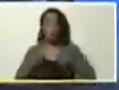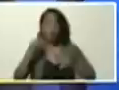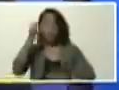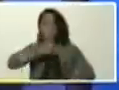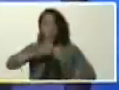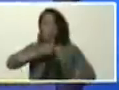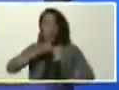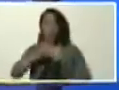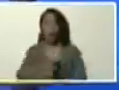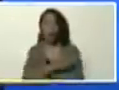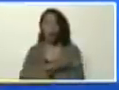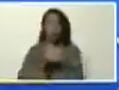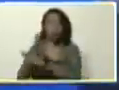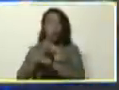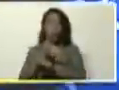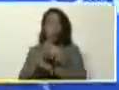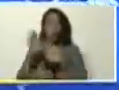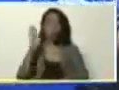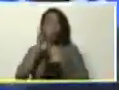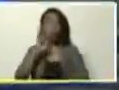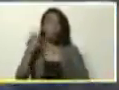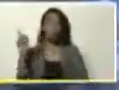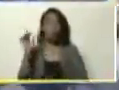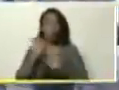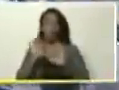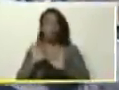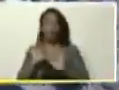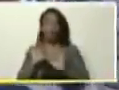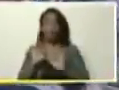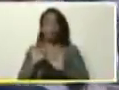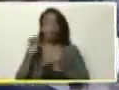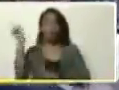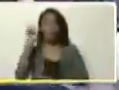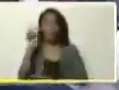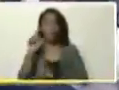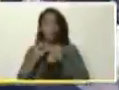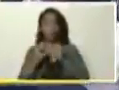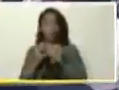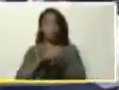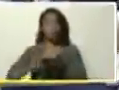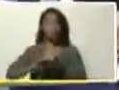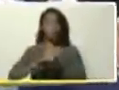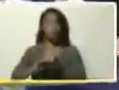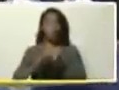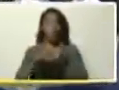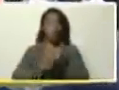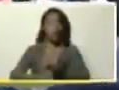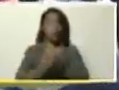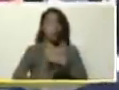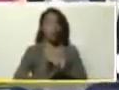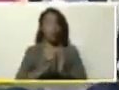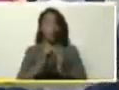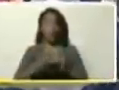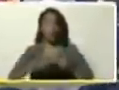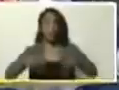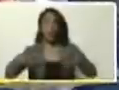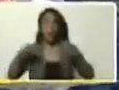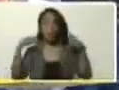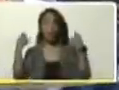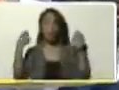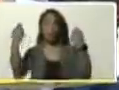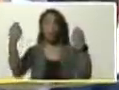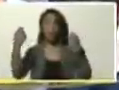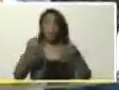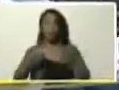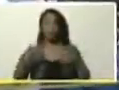resistencia ante el bloqueo criminal sin precedentes. Venezuela se está recuperando y avanzando hacia la prosperidad,